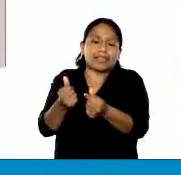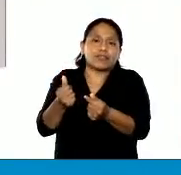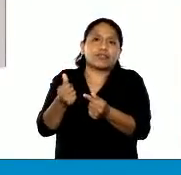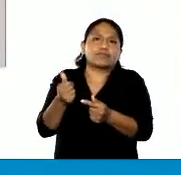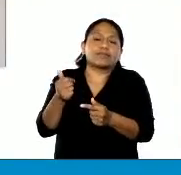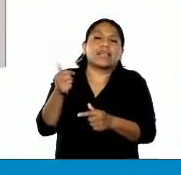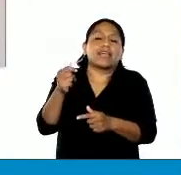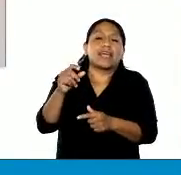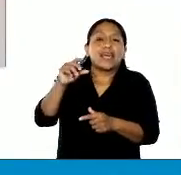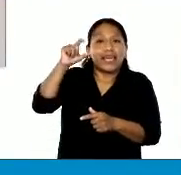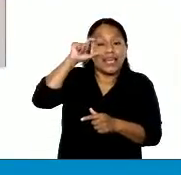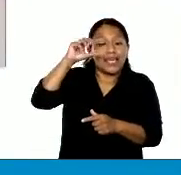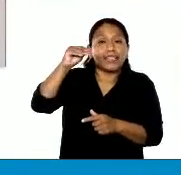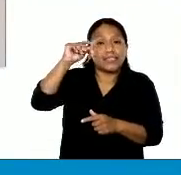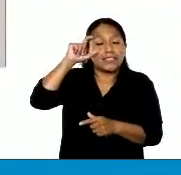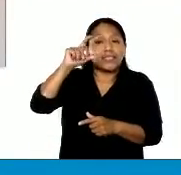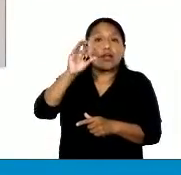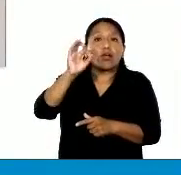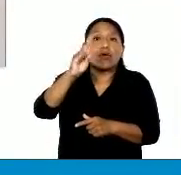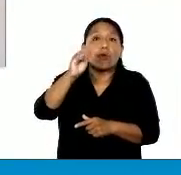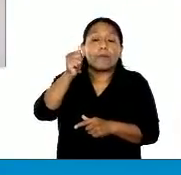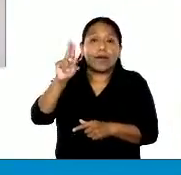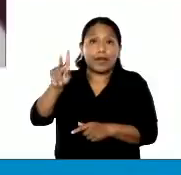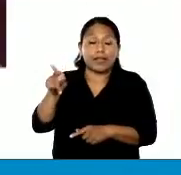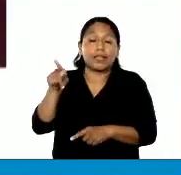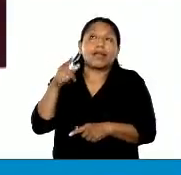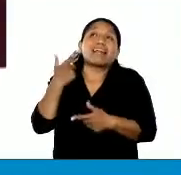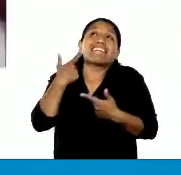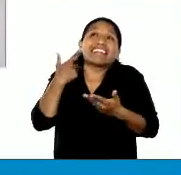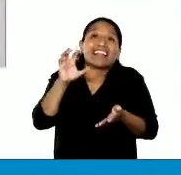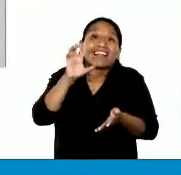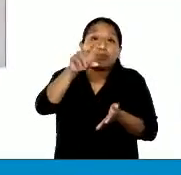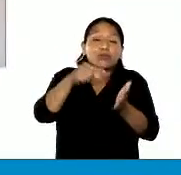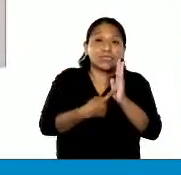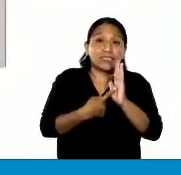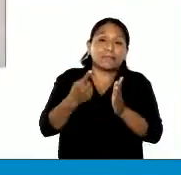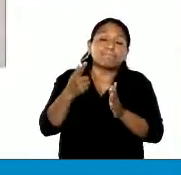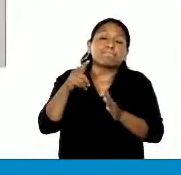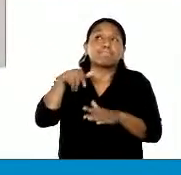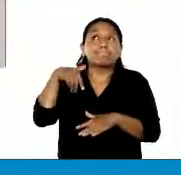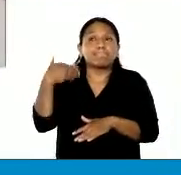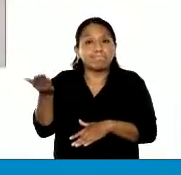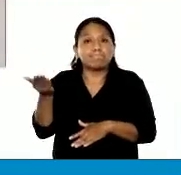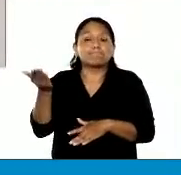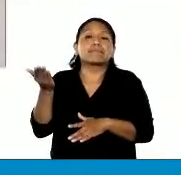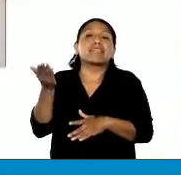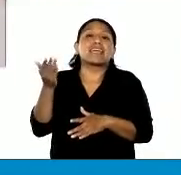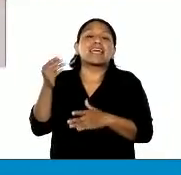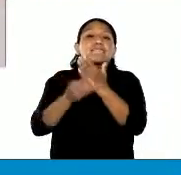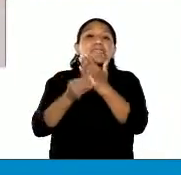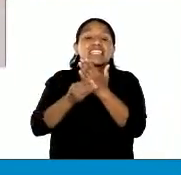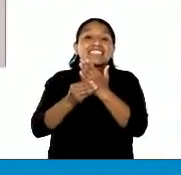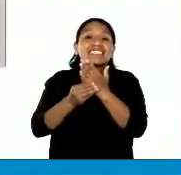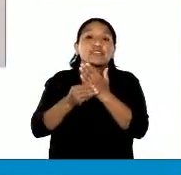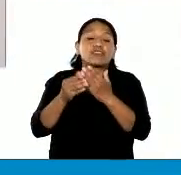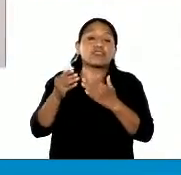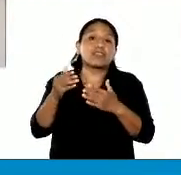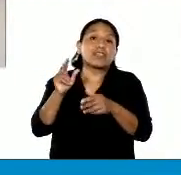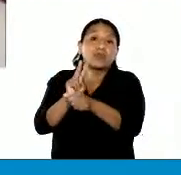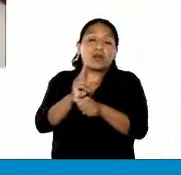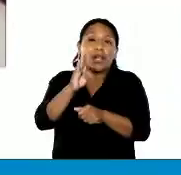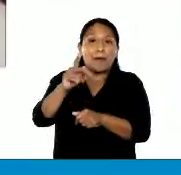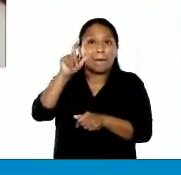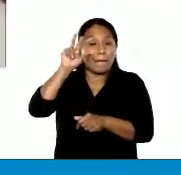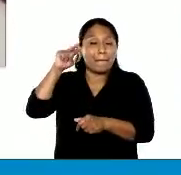Chocobar. Actualmente, en la provincia de Buenos Aires, del otro lado, digamos, el ministro de Seguridad, Sergio Berni, que hizo